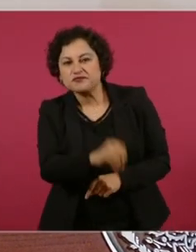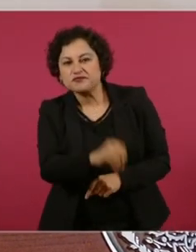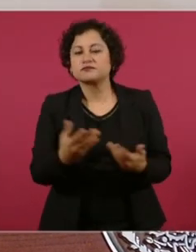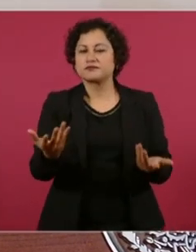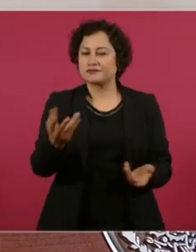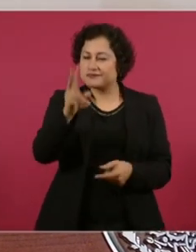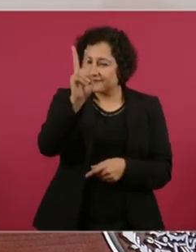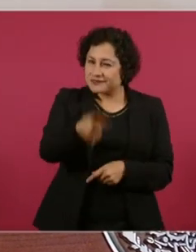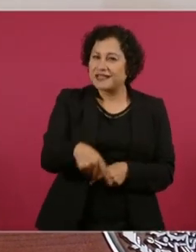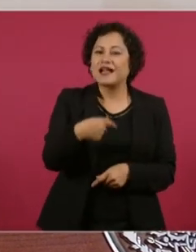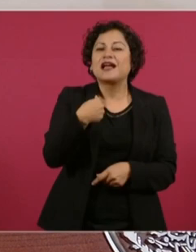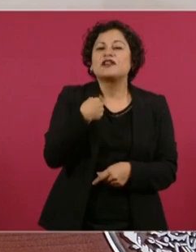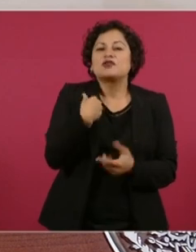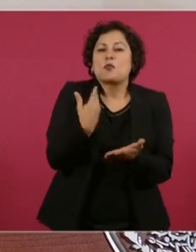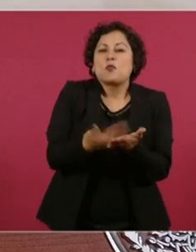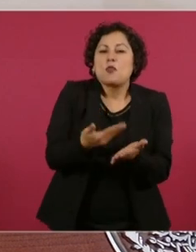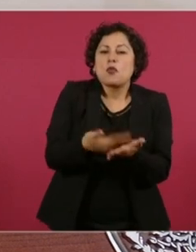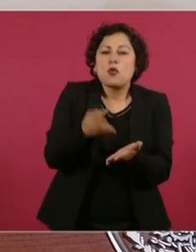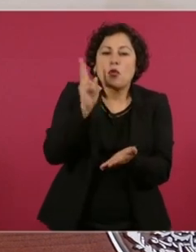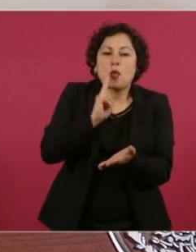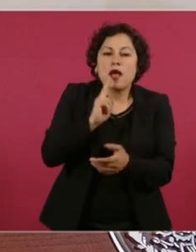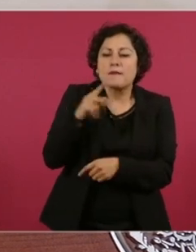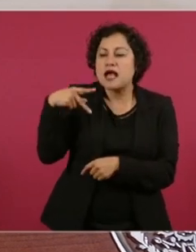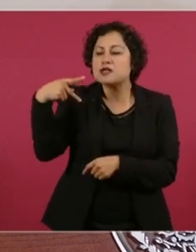de cómo hablan, cómo se expresan